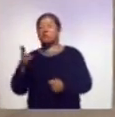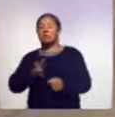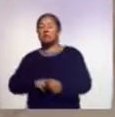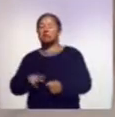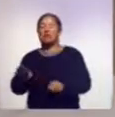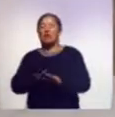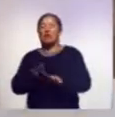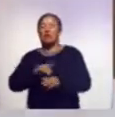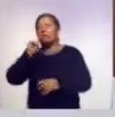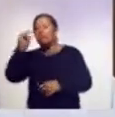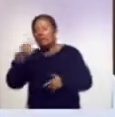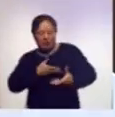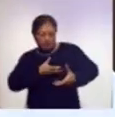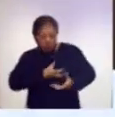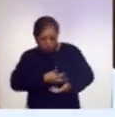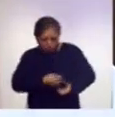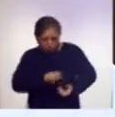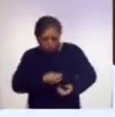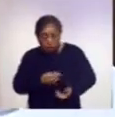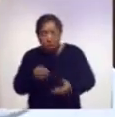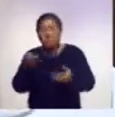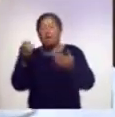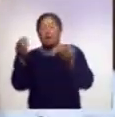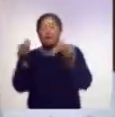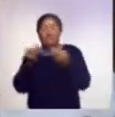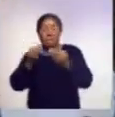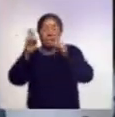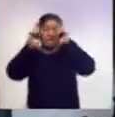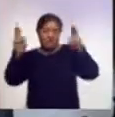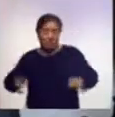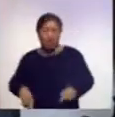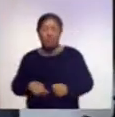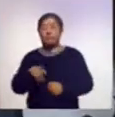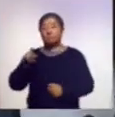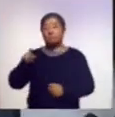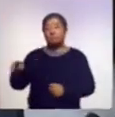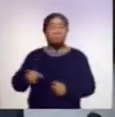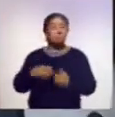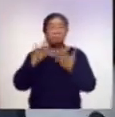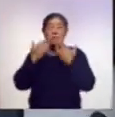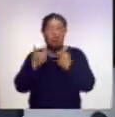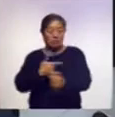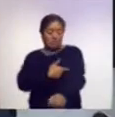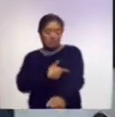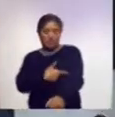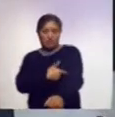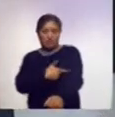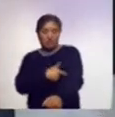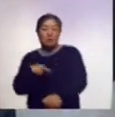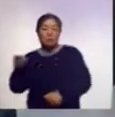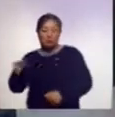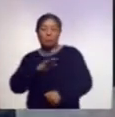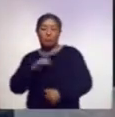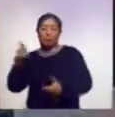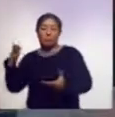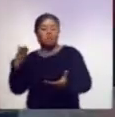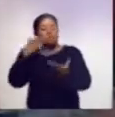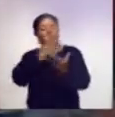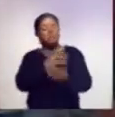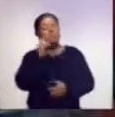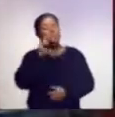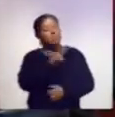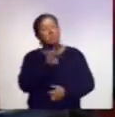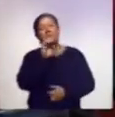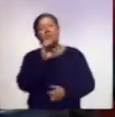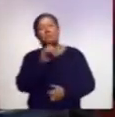de extracción, el manejo de red de frío, y cuando ella ya no tiene soluciones intravenosas, es posible que ella pase a ver a su bebé.